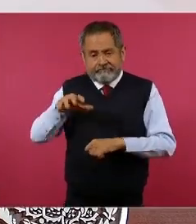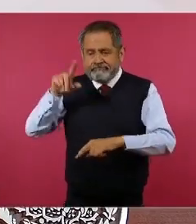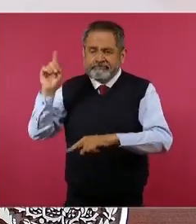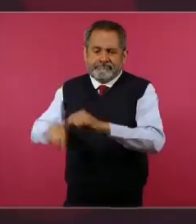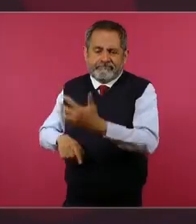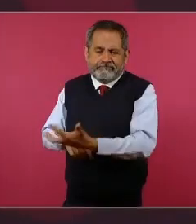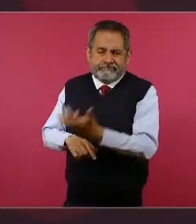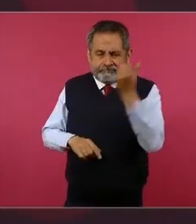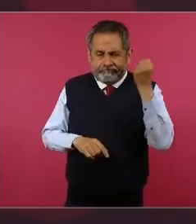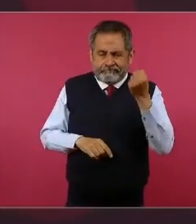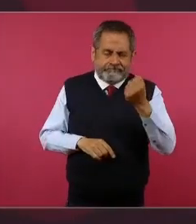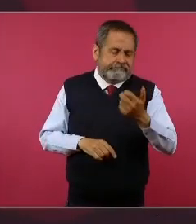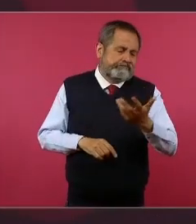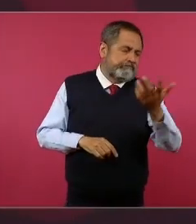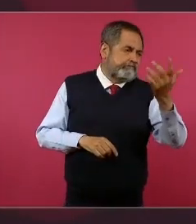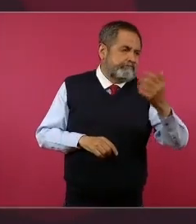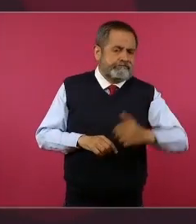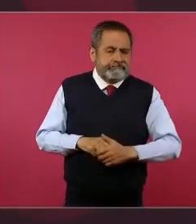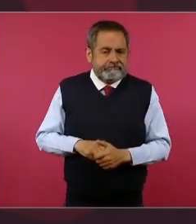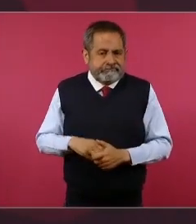Nada más imagínense,